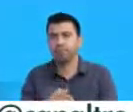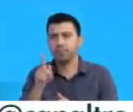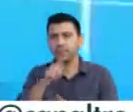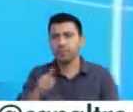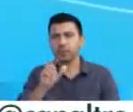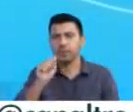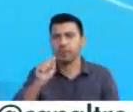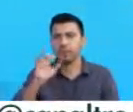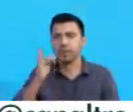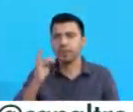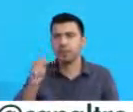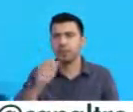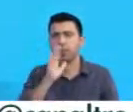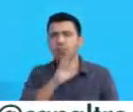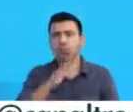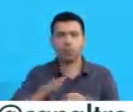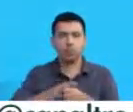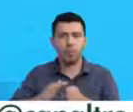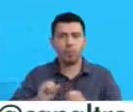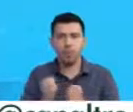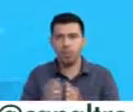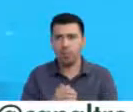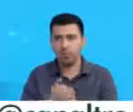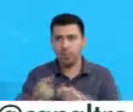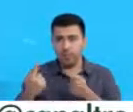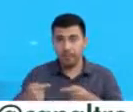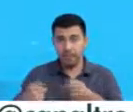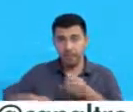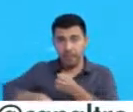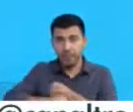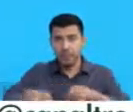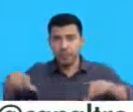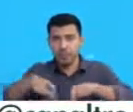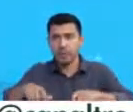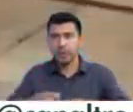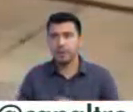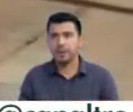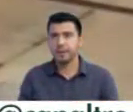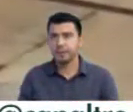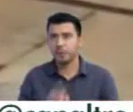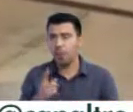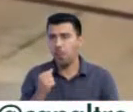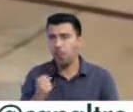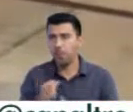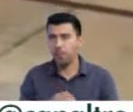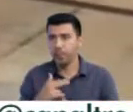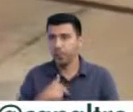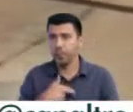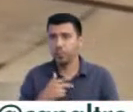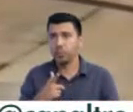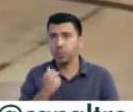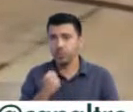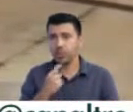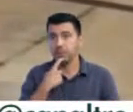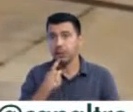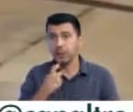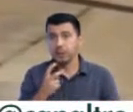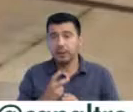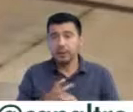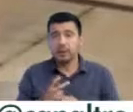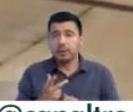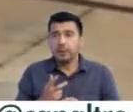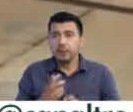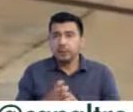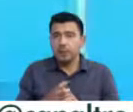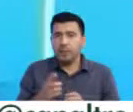hasta ayer único invicto de la Liga Profesional de Fútbol Sala. Es lo más duro, creo que no, todo el partido estuvo muy difícil. Sabíamos de que íbamos a